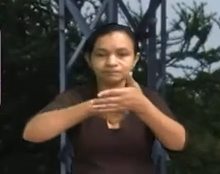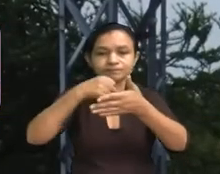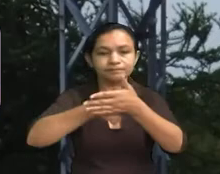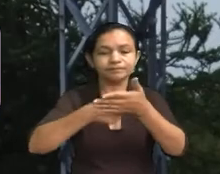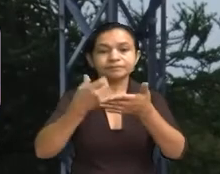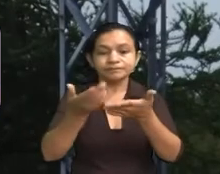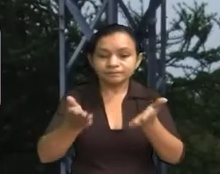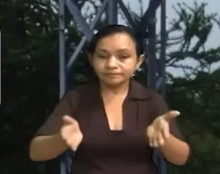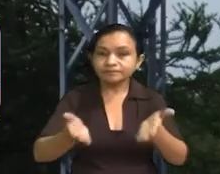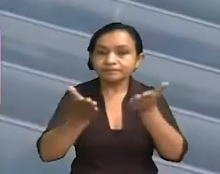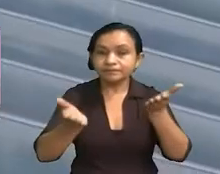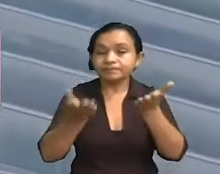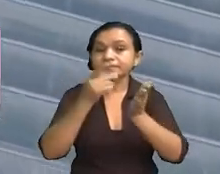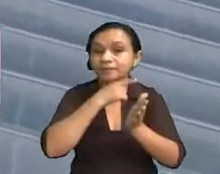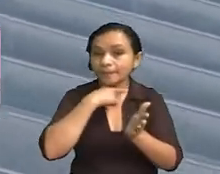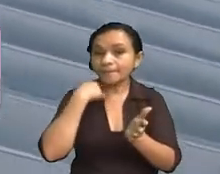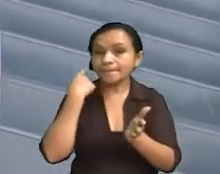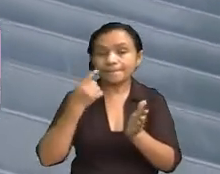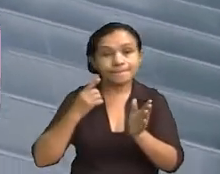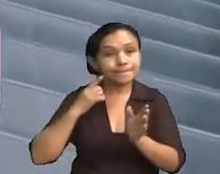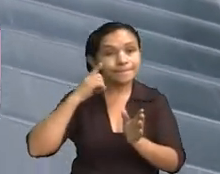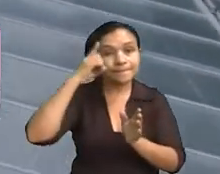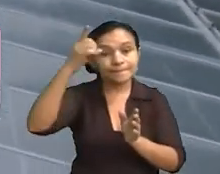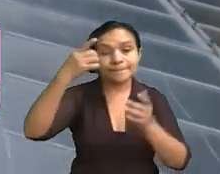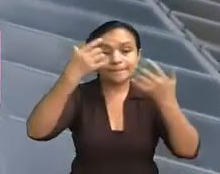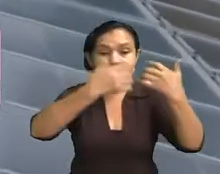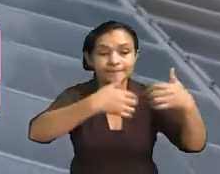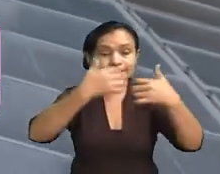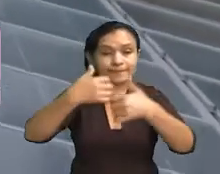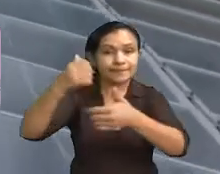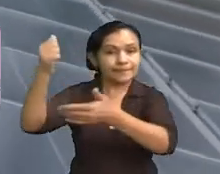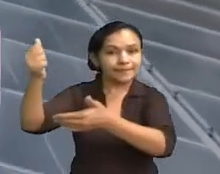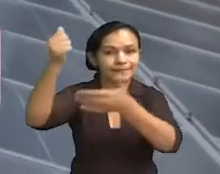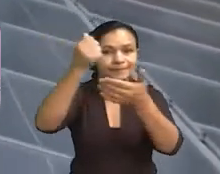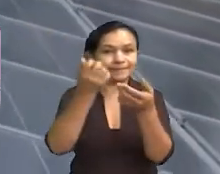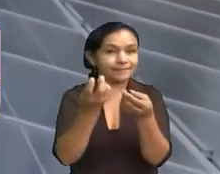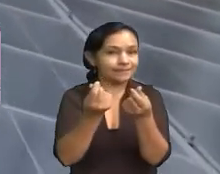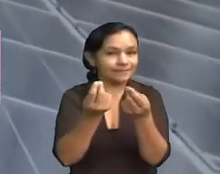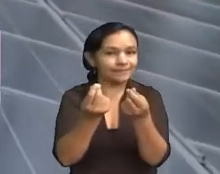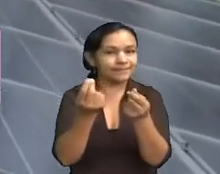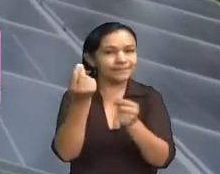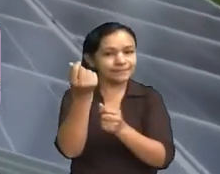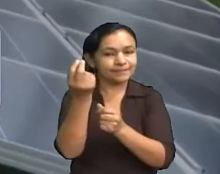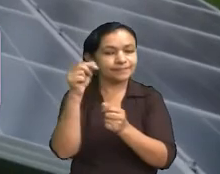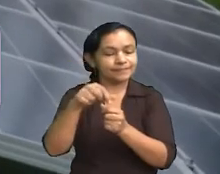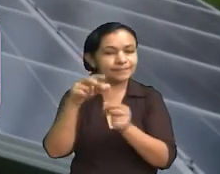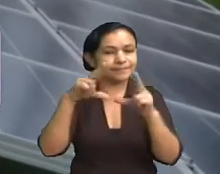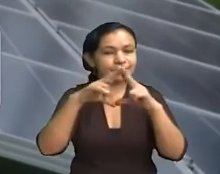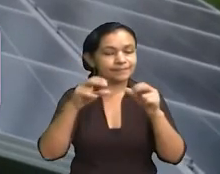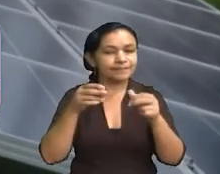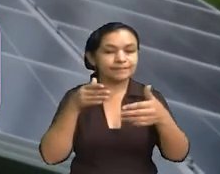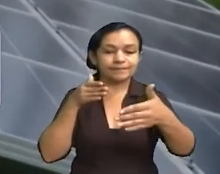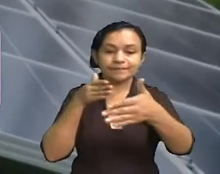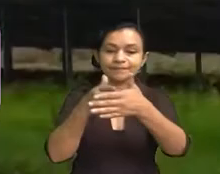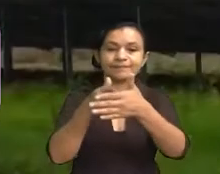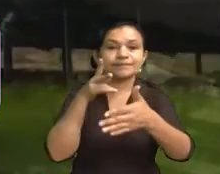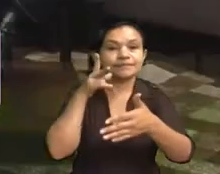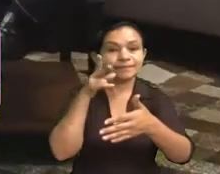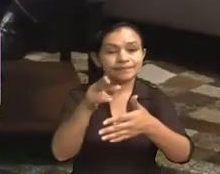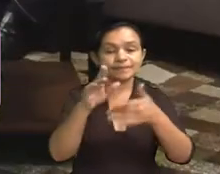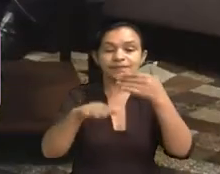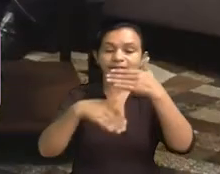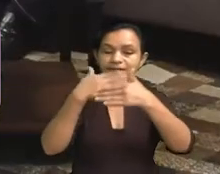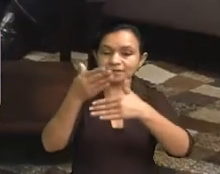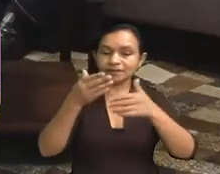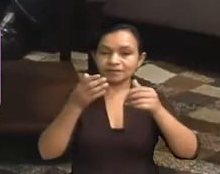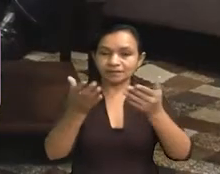de fomento, ¿no?, para que se desarrollen las empresas y los inversionistas puedan tener acceso a nuestro país. Diputado, tenemos que hacer una pausa, pero al